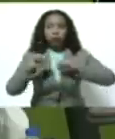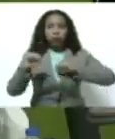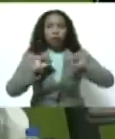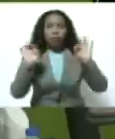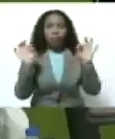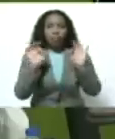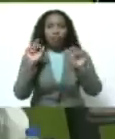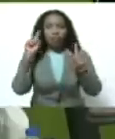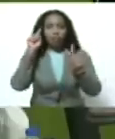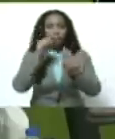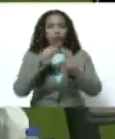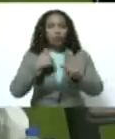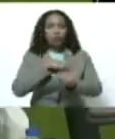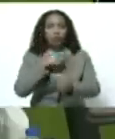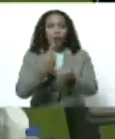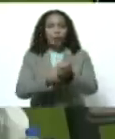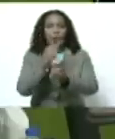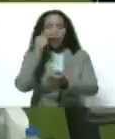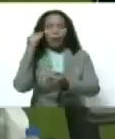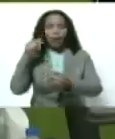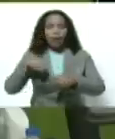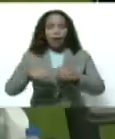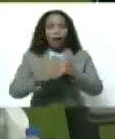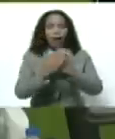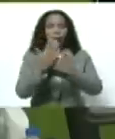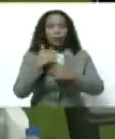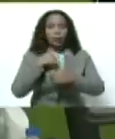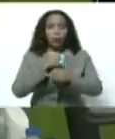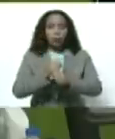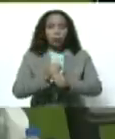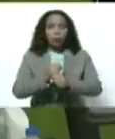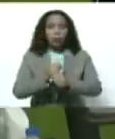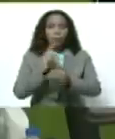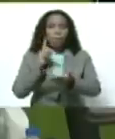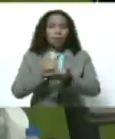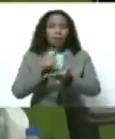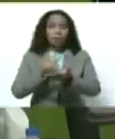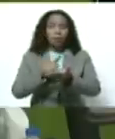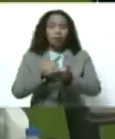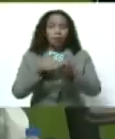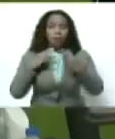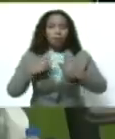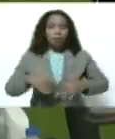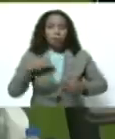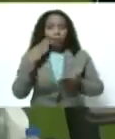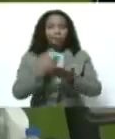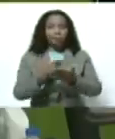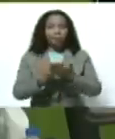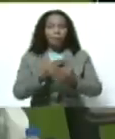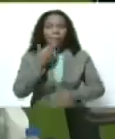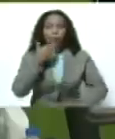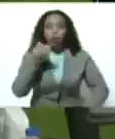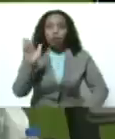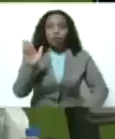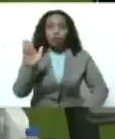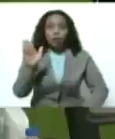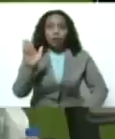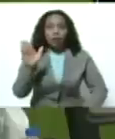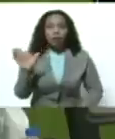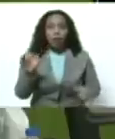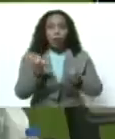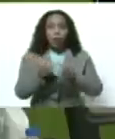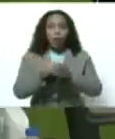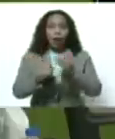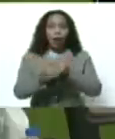hacia nuestros hermanos y hermanas en el ALBA, y espero participar físicamente a la próxima cumbre del ALBA